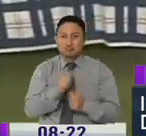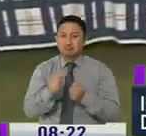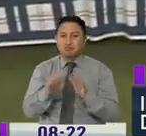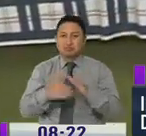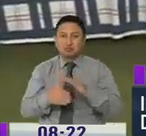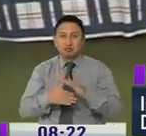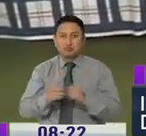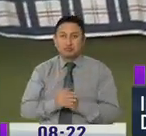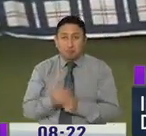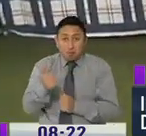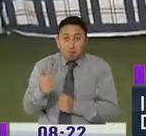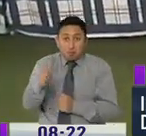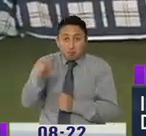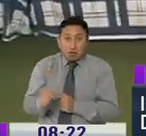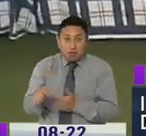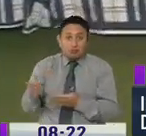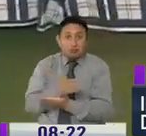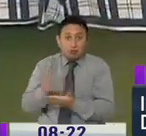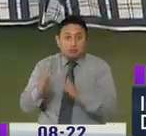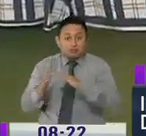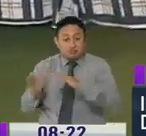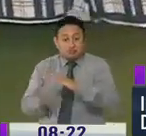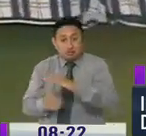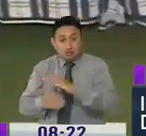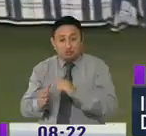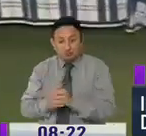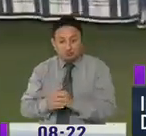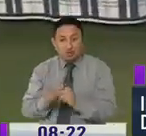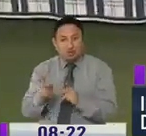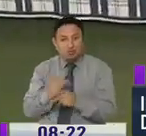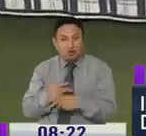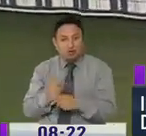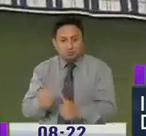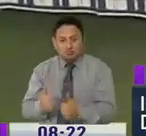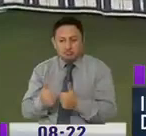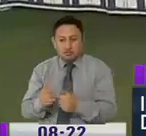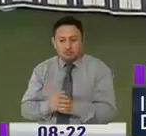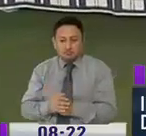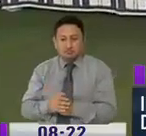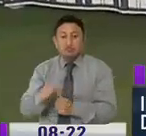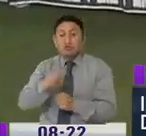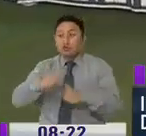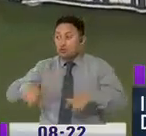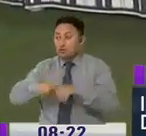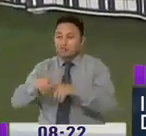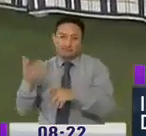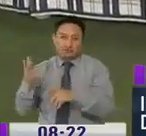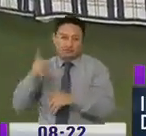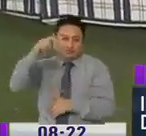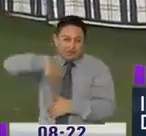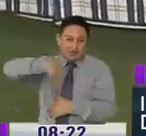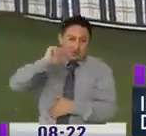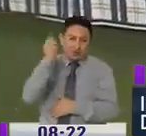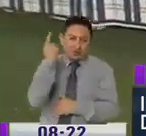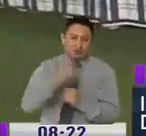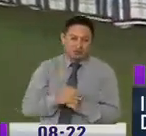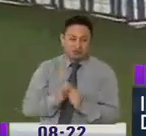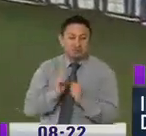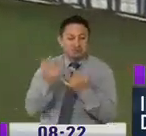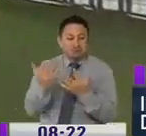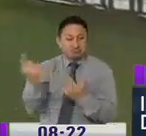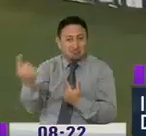productos hechos por ellos y son productos que saludables que no los encuentras normalmente en otros sitios. Entonces, los